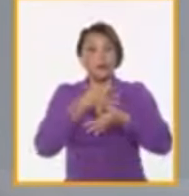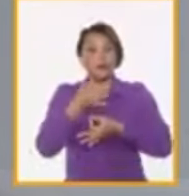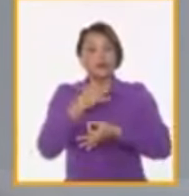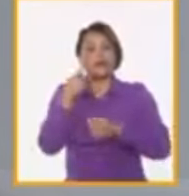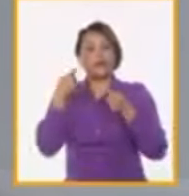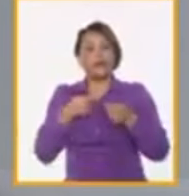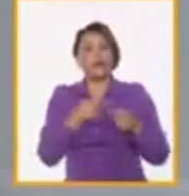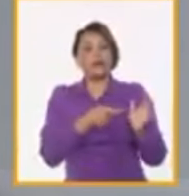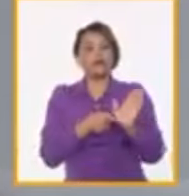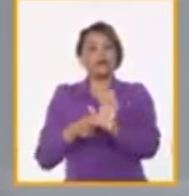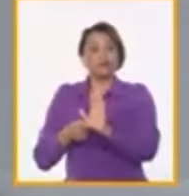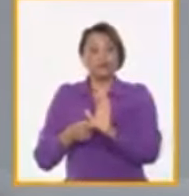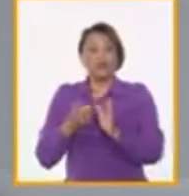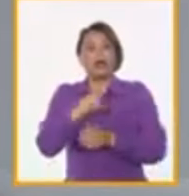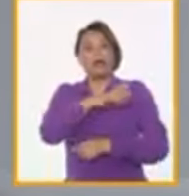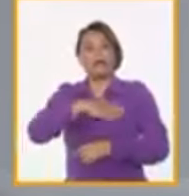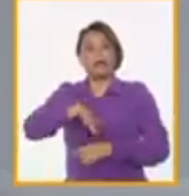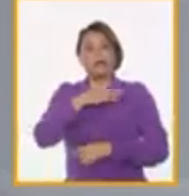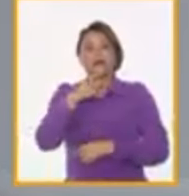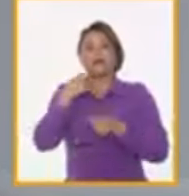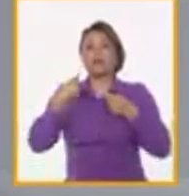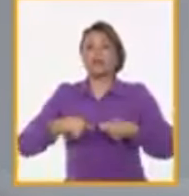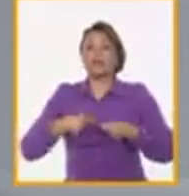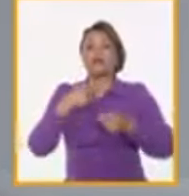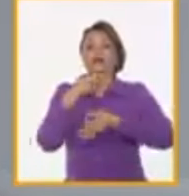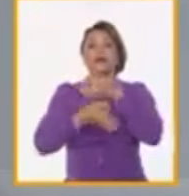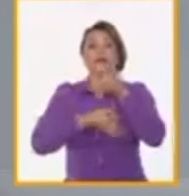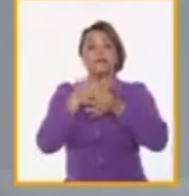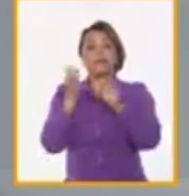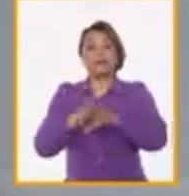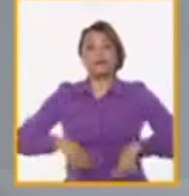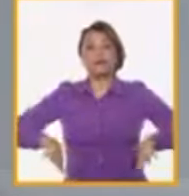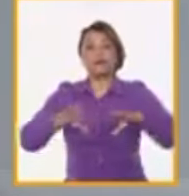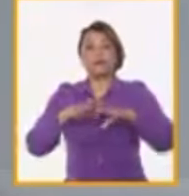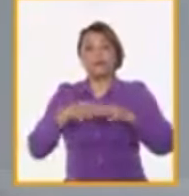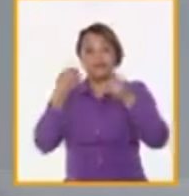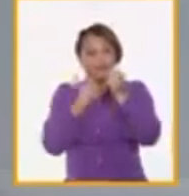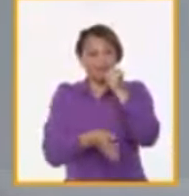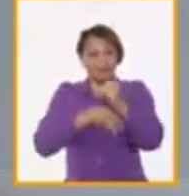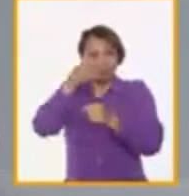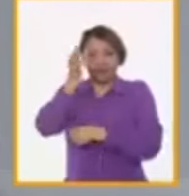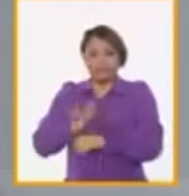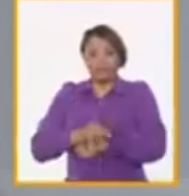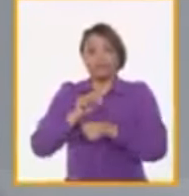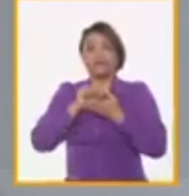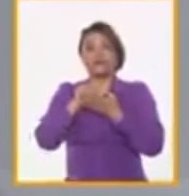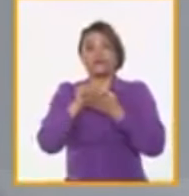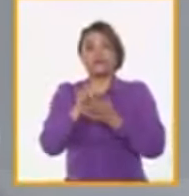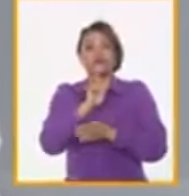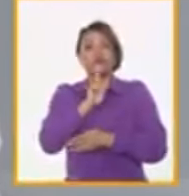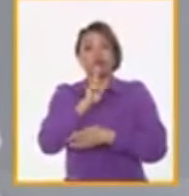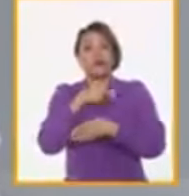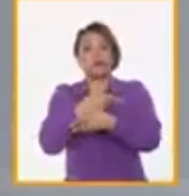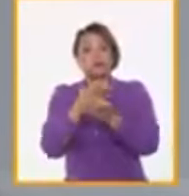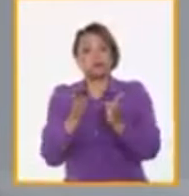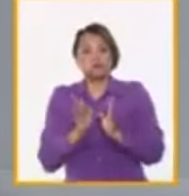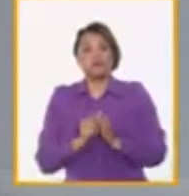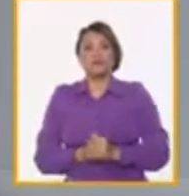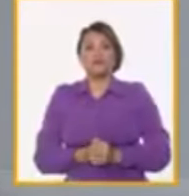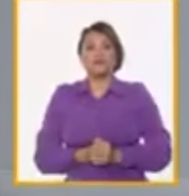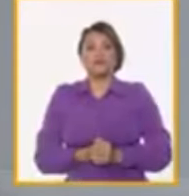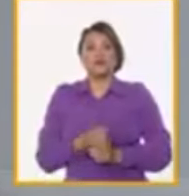expliquemos con transparencia cuál es la situación real que presentan los servicios, cuáles son las perspectivas para